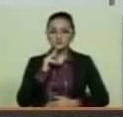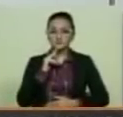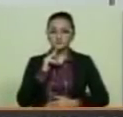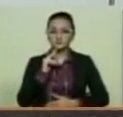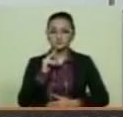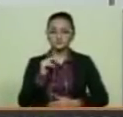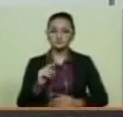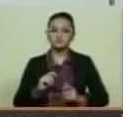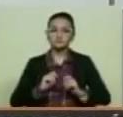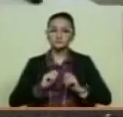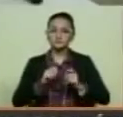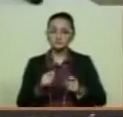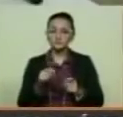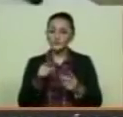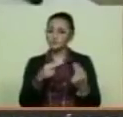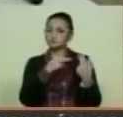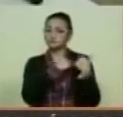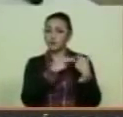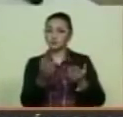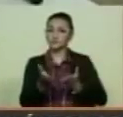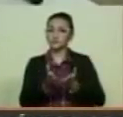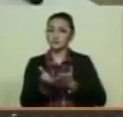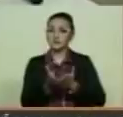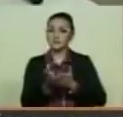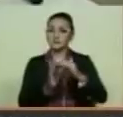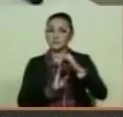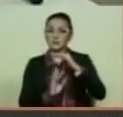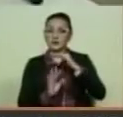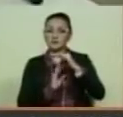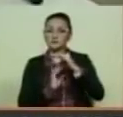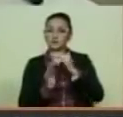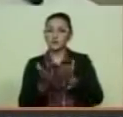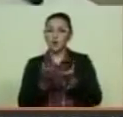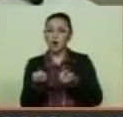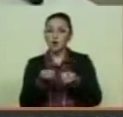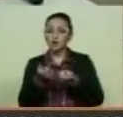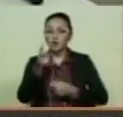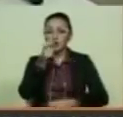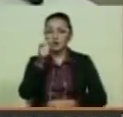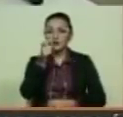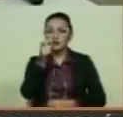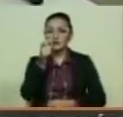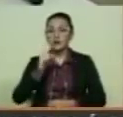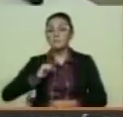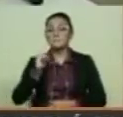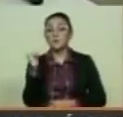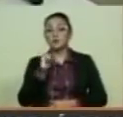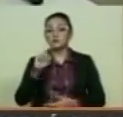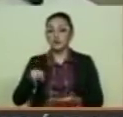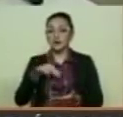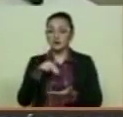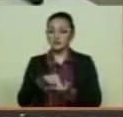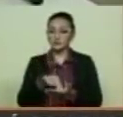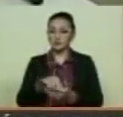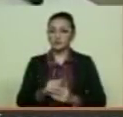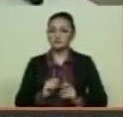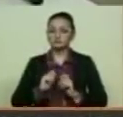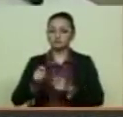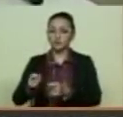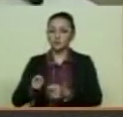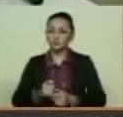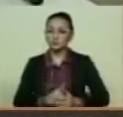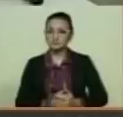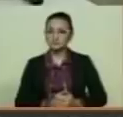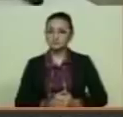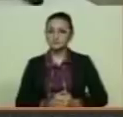confiere las competencias del servicio migratorio, del servicio y el control migratorio a la Policía Nacional Bolivariana.